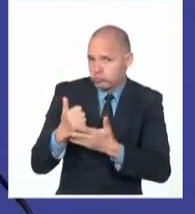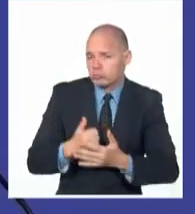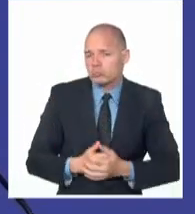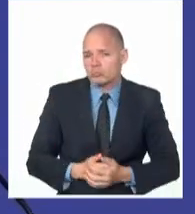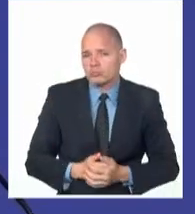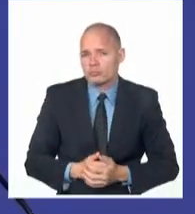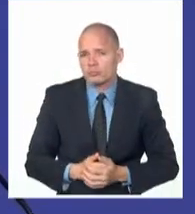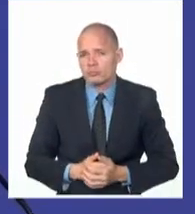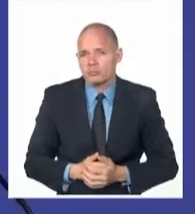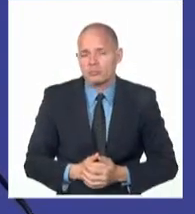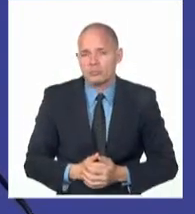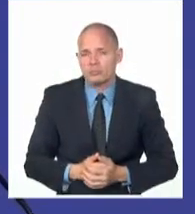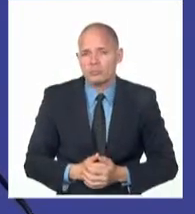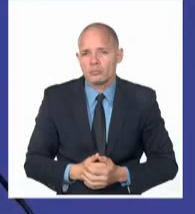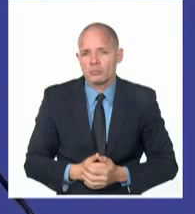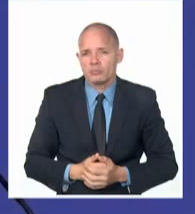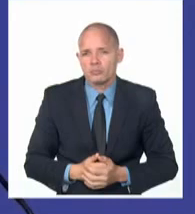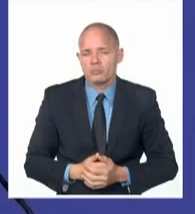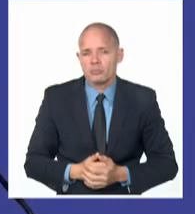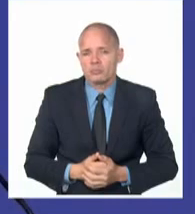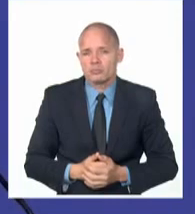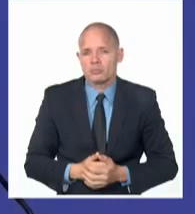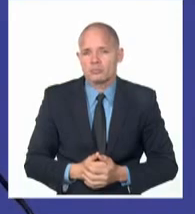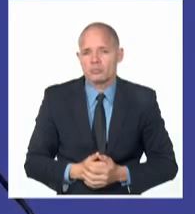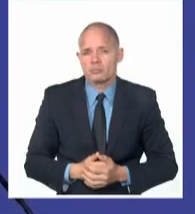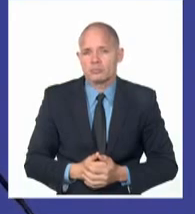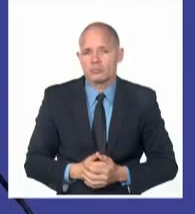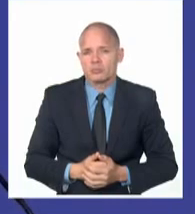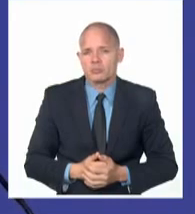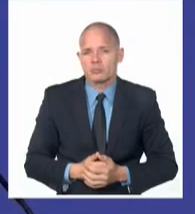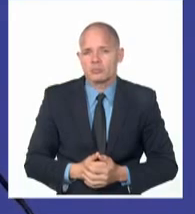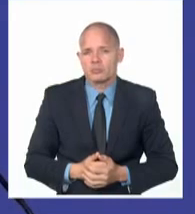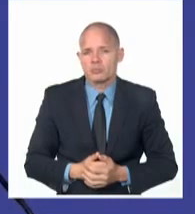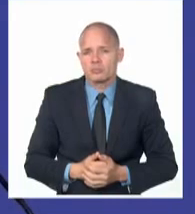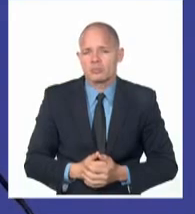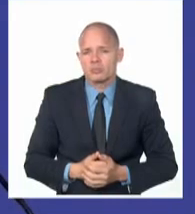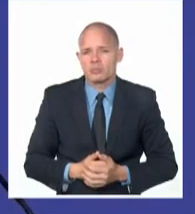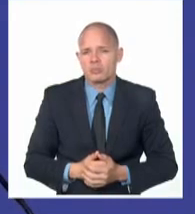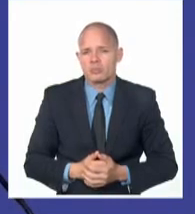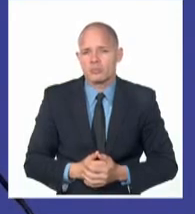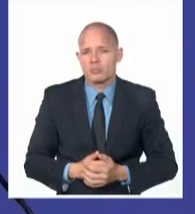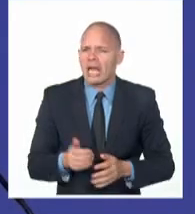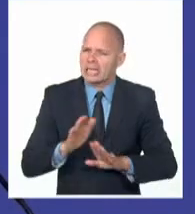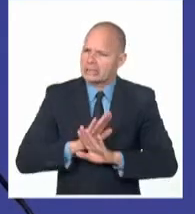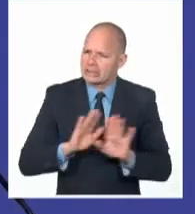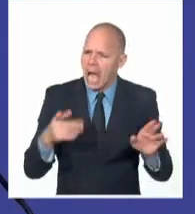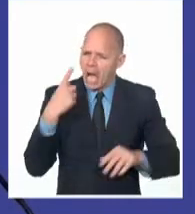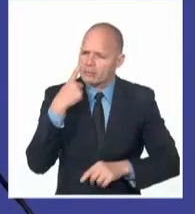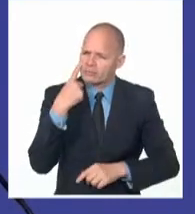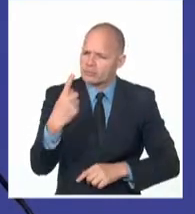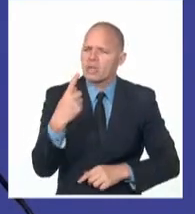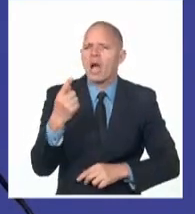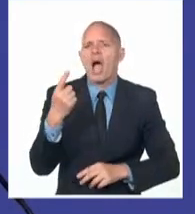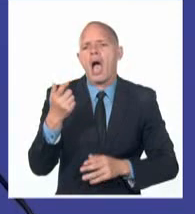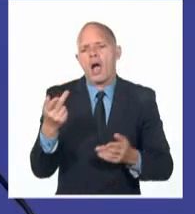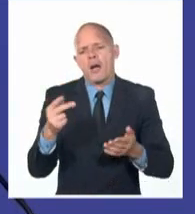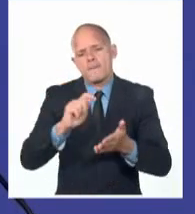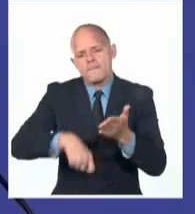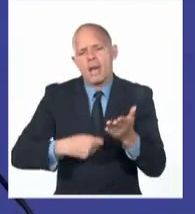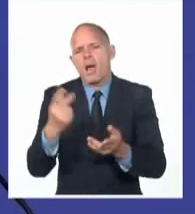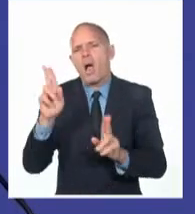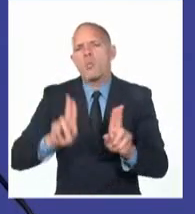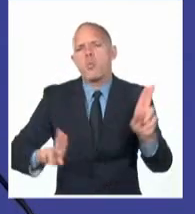La existencia de acuerdos de alcance parcial y complementación económica para la reducción